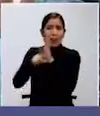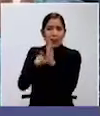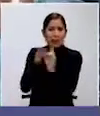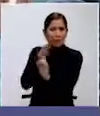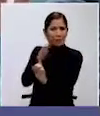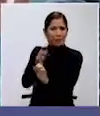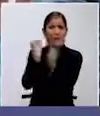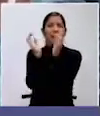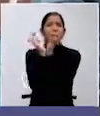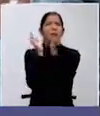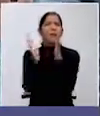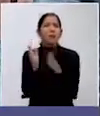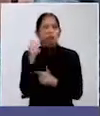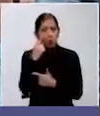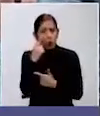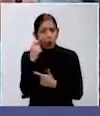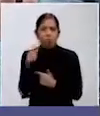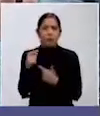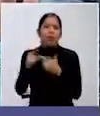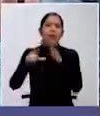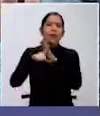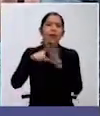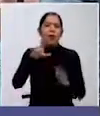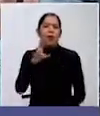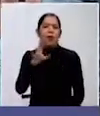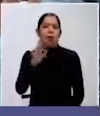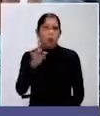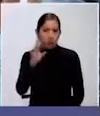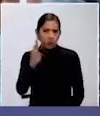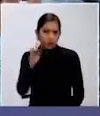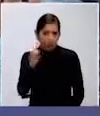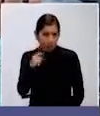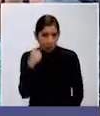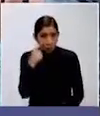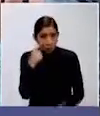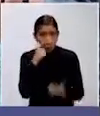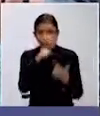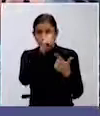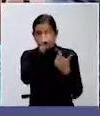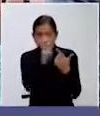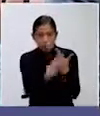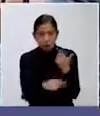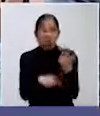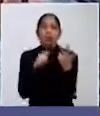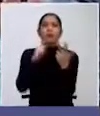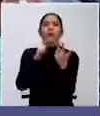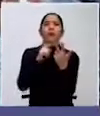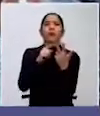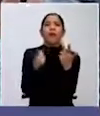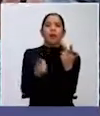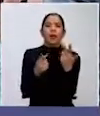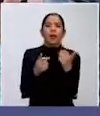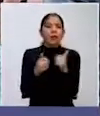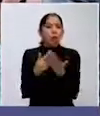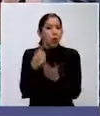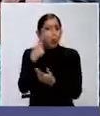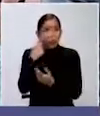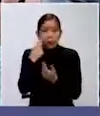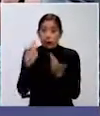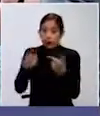del Defensor del Pueblo, es decir, la Ley 870. Y el tercer criterio tiene que ver con mecanismos